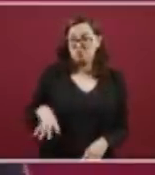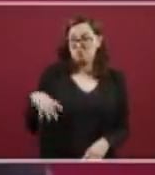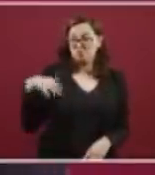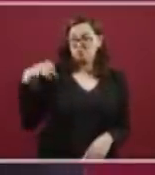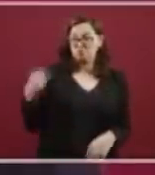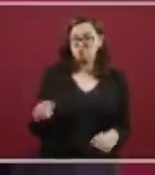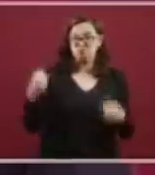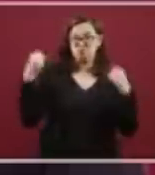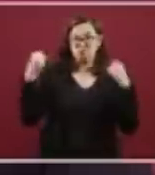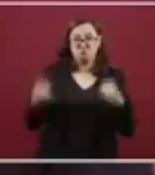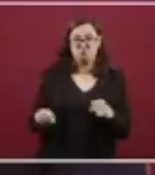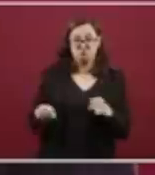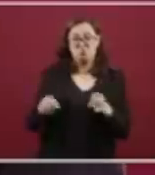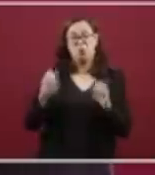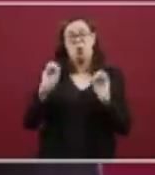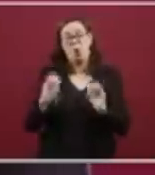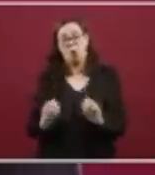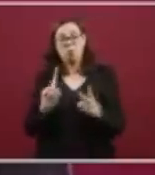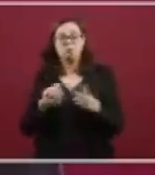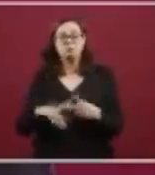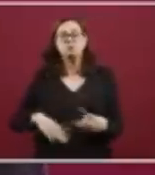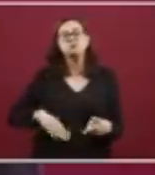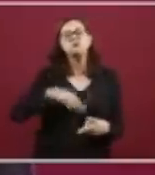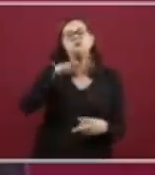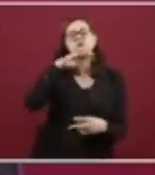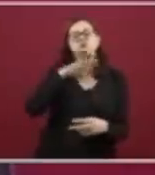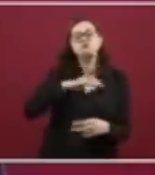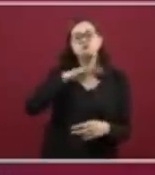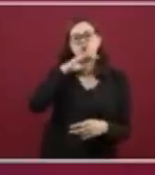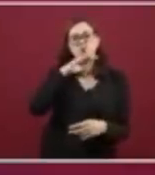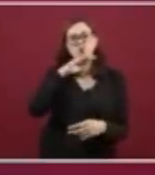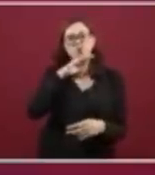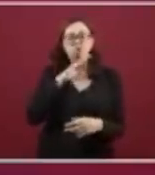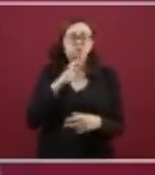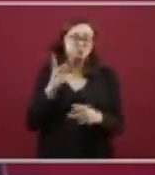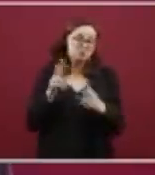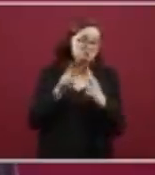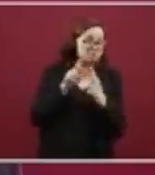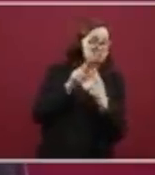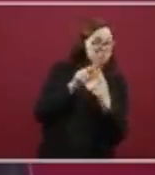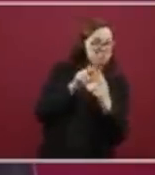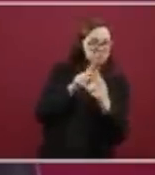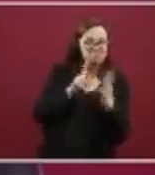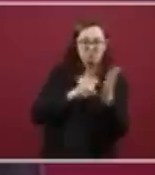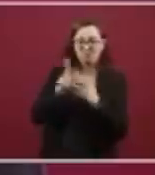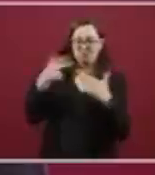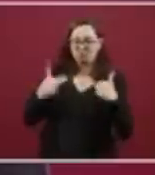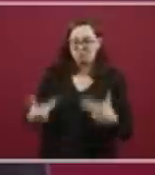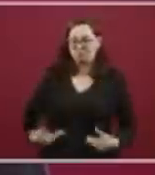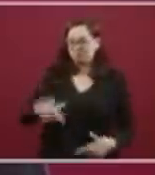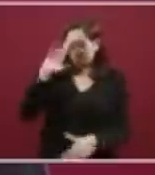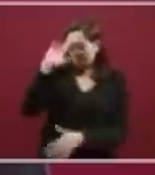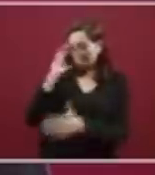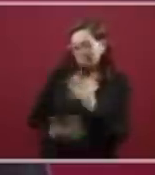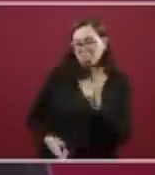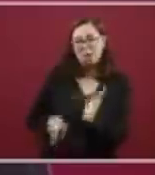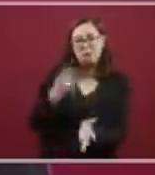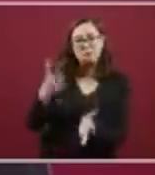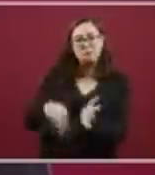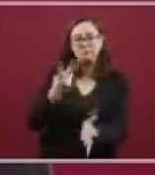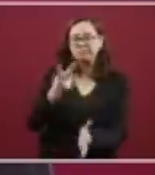por omisión el principal violador de los derechos humanos.